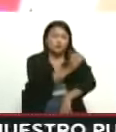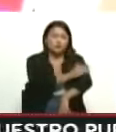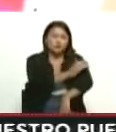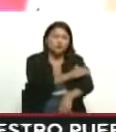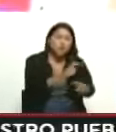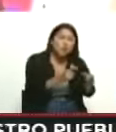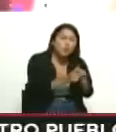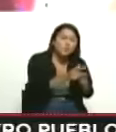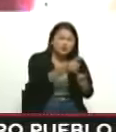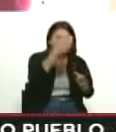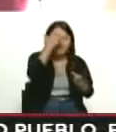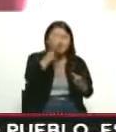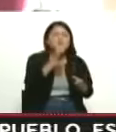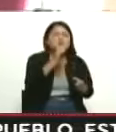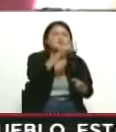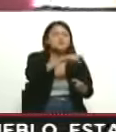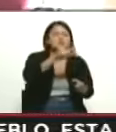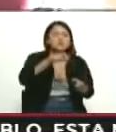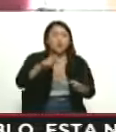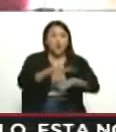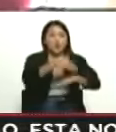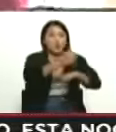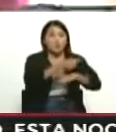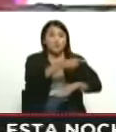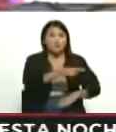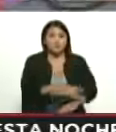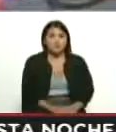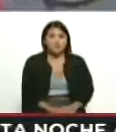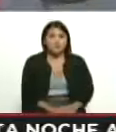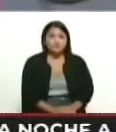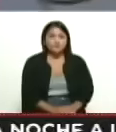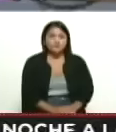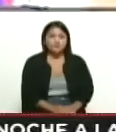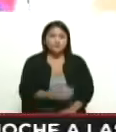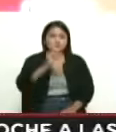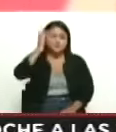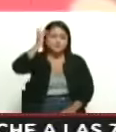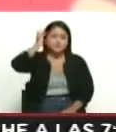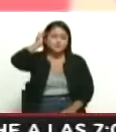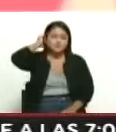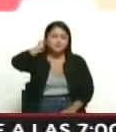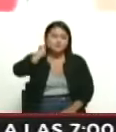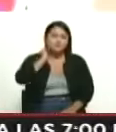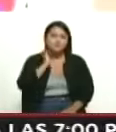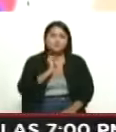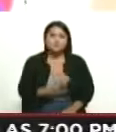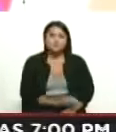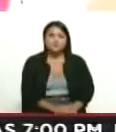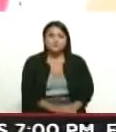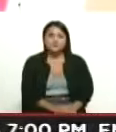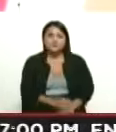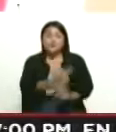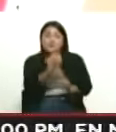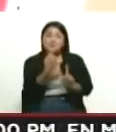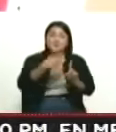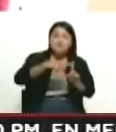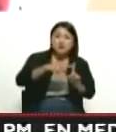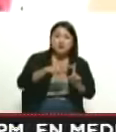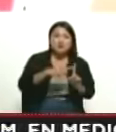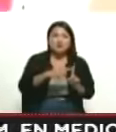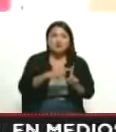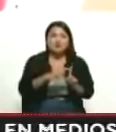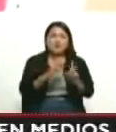sabemos quiénes son, y viene y se le suma un un nuevo factor.